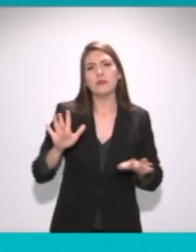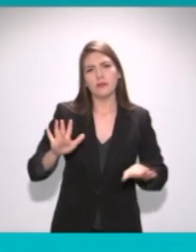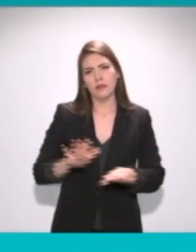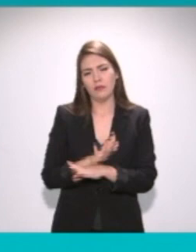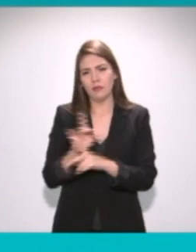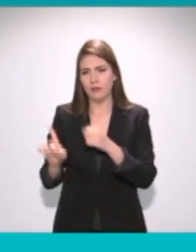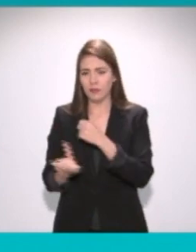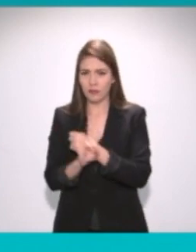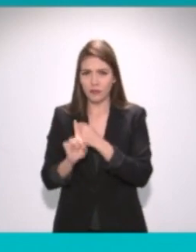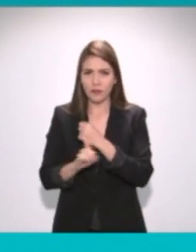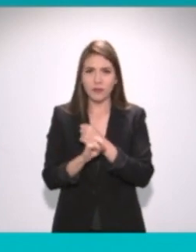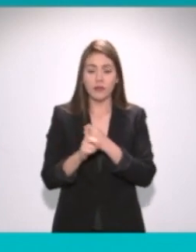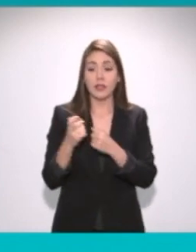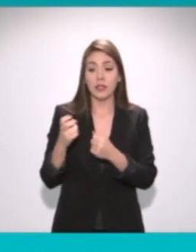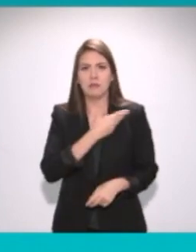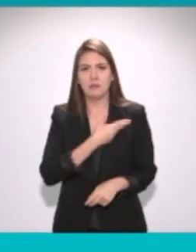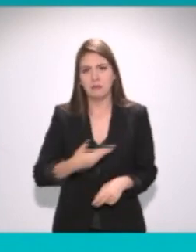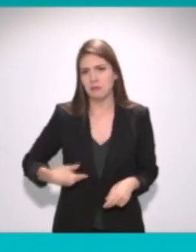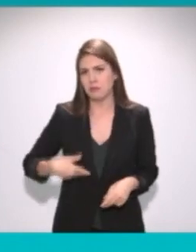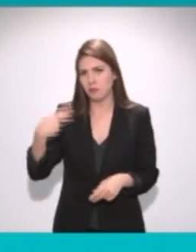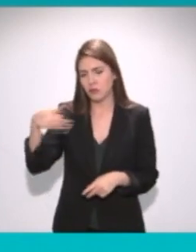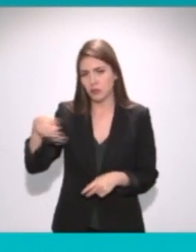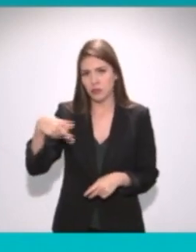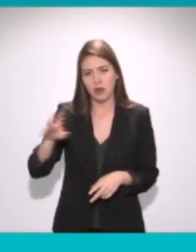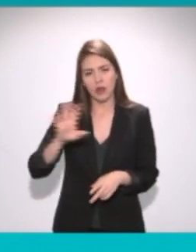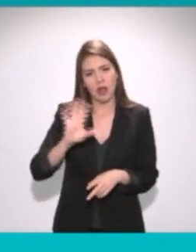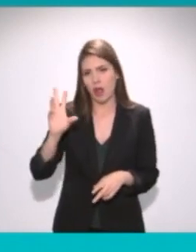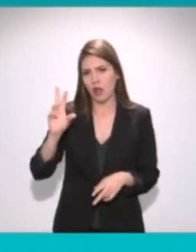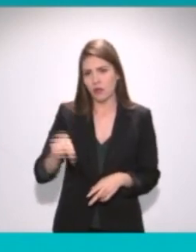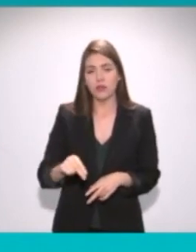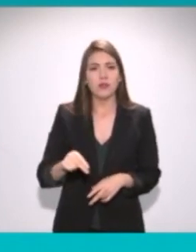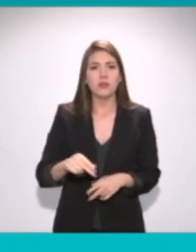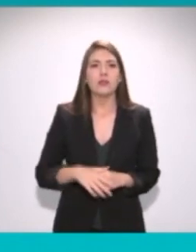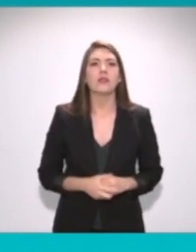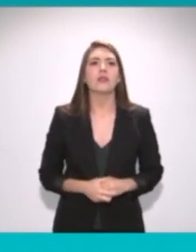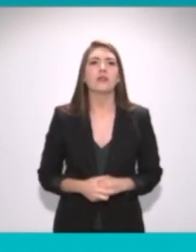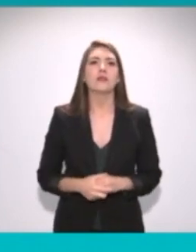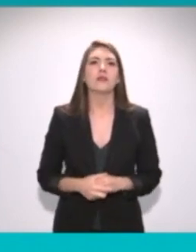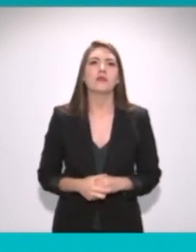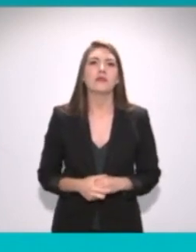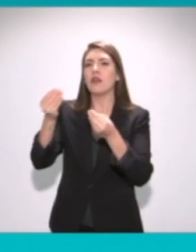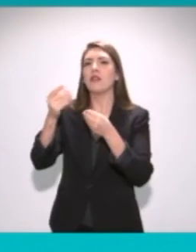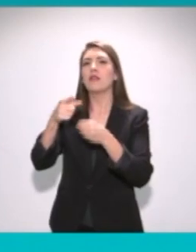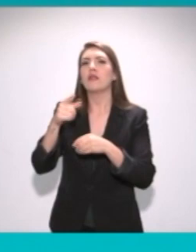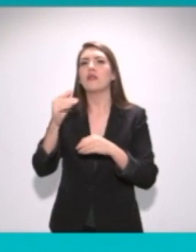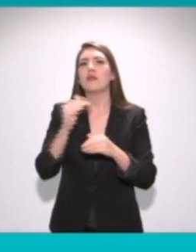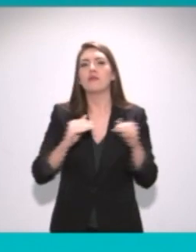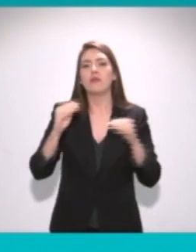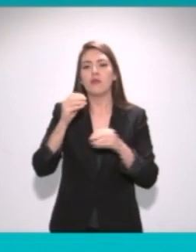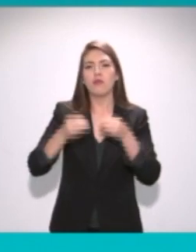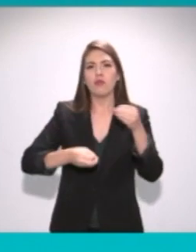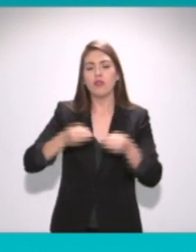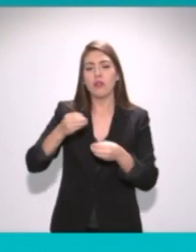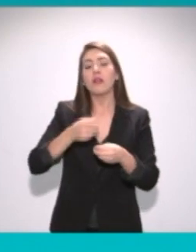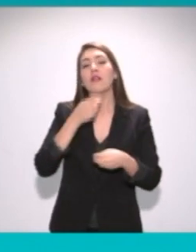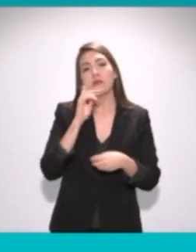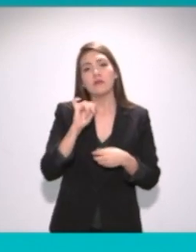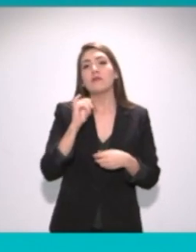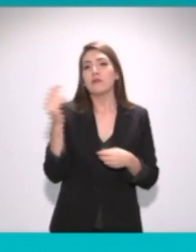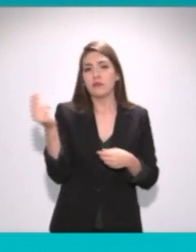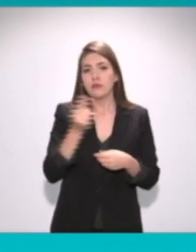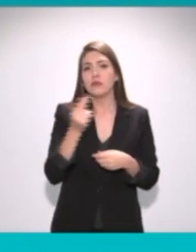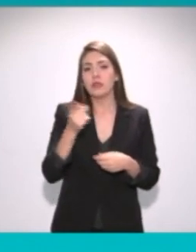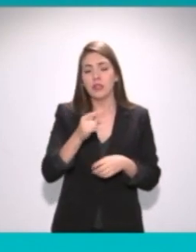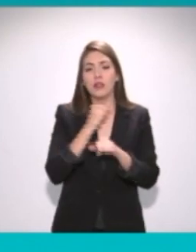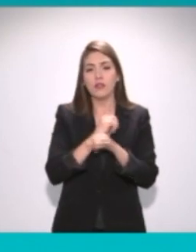la SEDENA, dar a conocer las bitácoras, planes, registros de vuelo y uso del helicóptero con matrícula XC-LNR,